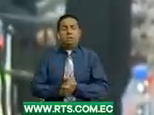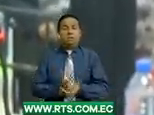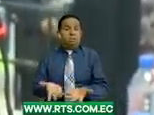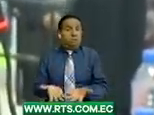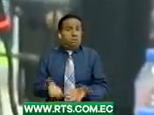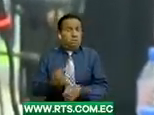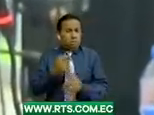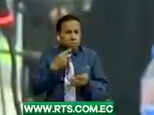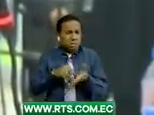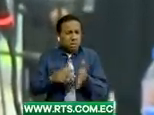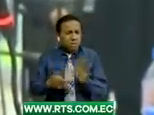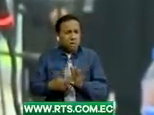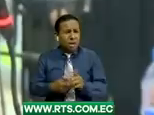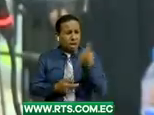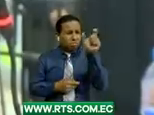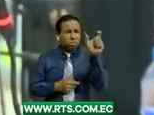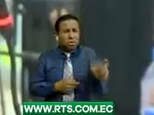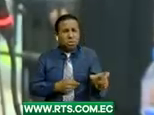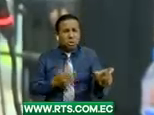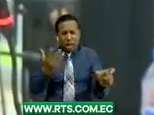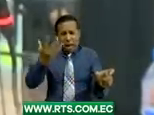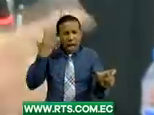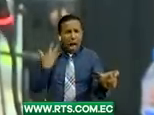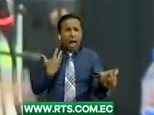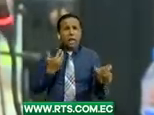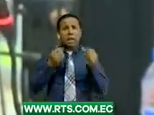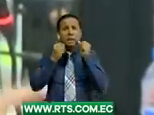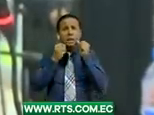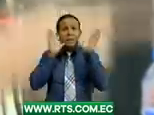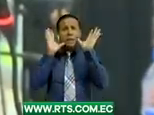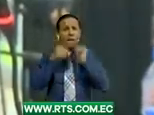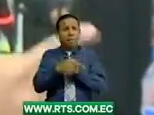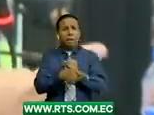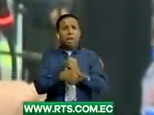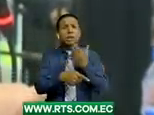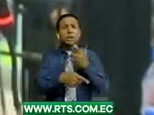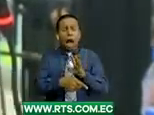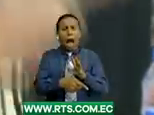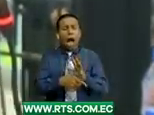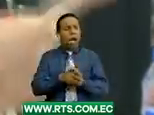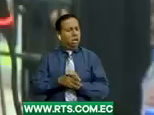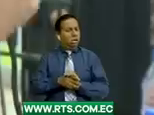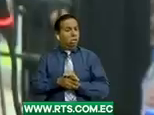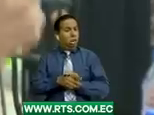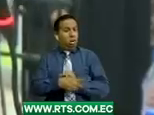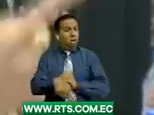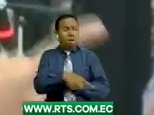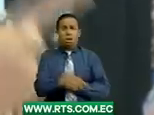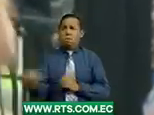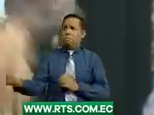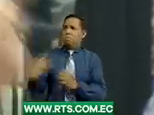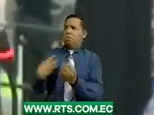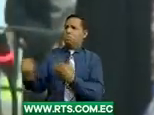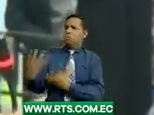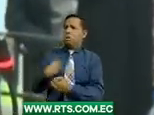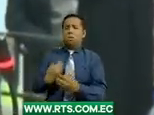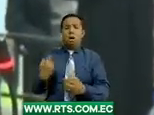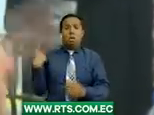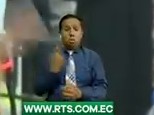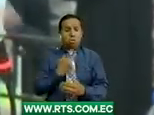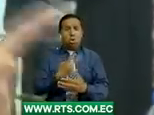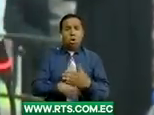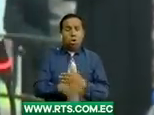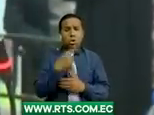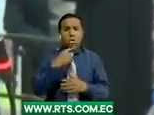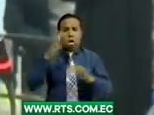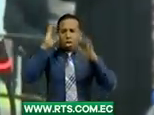simulador se socializó en diciembre, cuando nuestros hijos entraron en pánico por no saber qué preguntas iban a abordarse